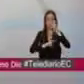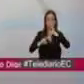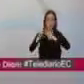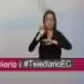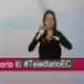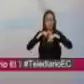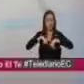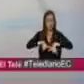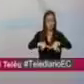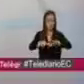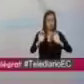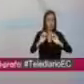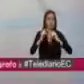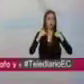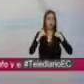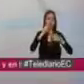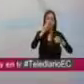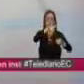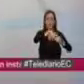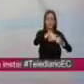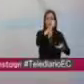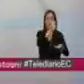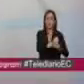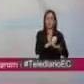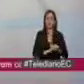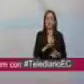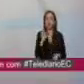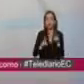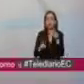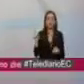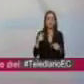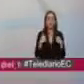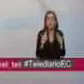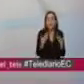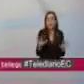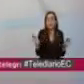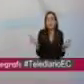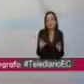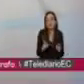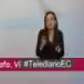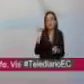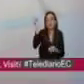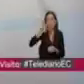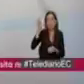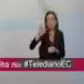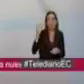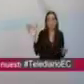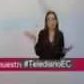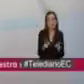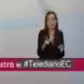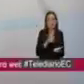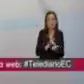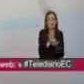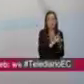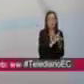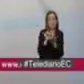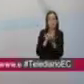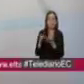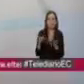reducir sin afectar matrículas muchos salieron amenazado diciendo no lo primero que vamos a recortar en profesores cuando justamente tienen otras opciones